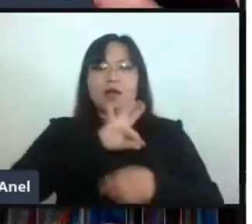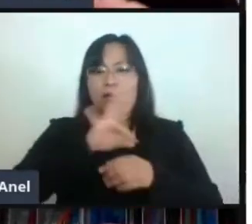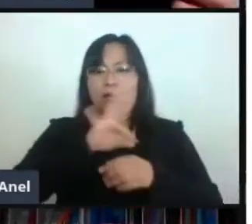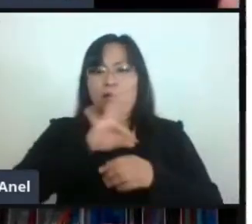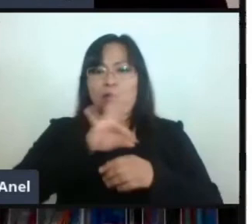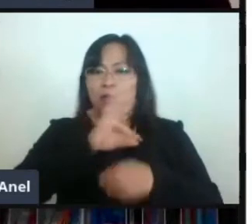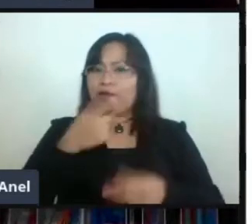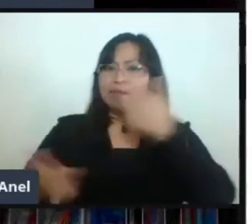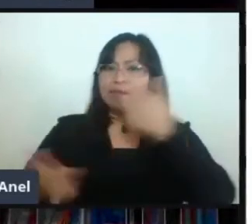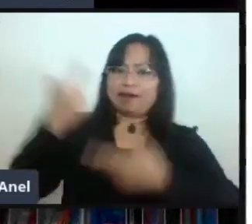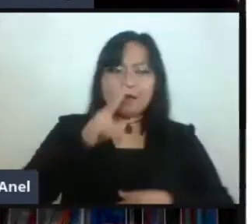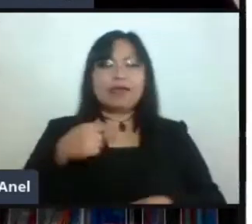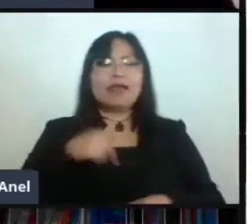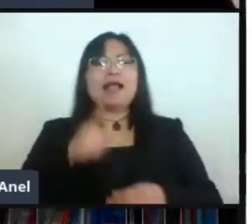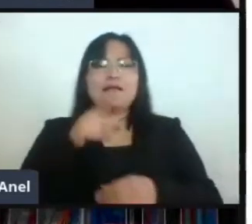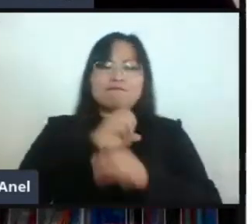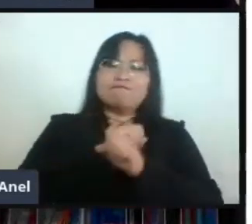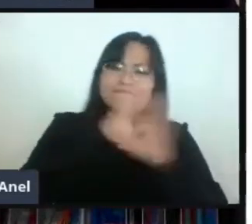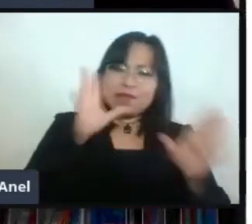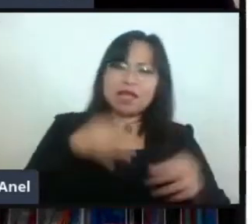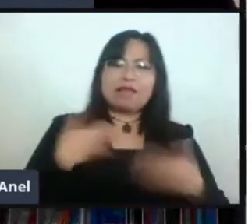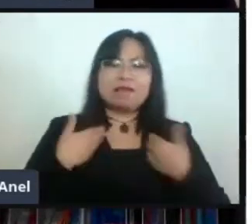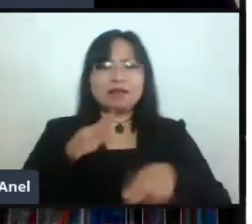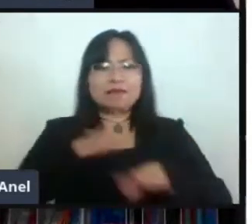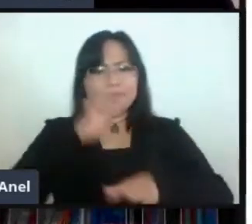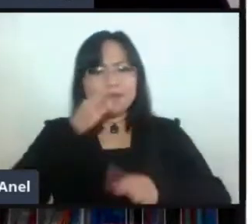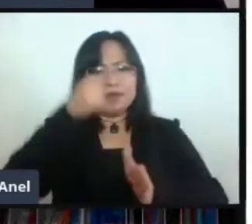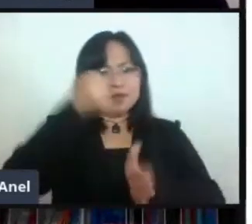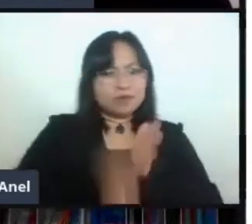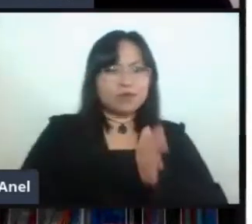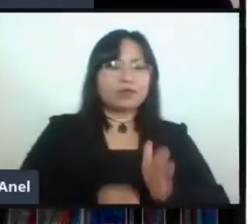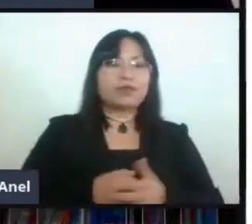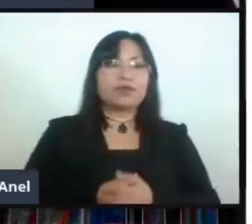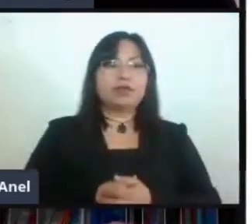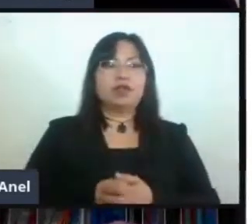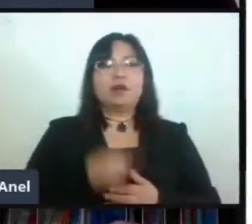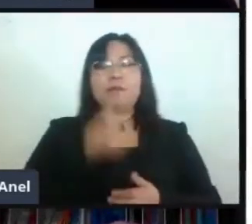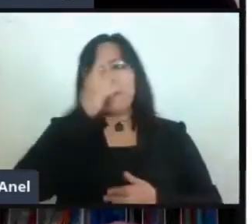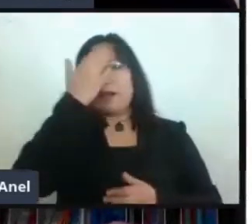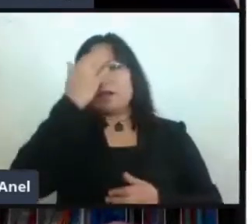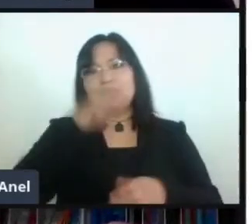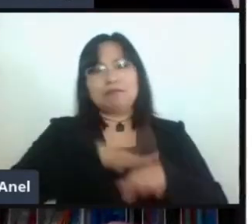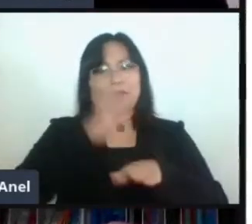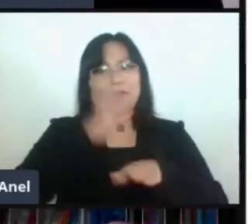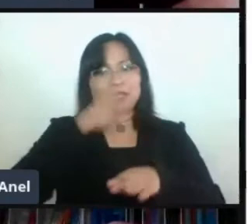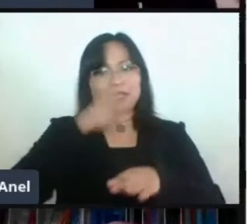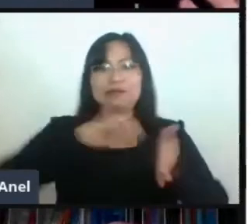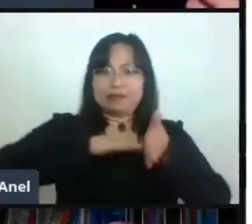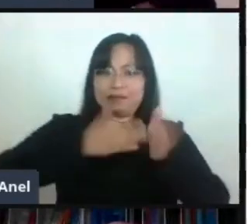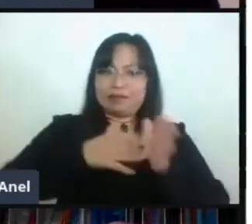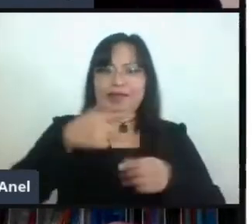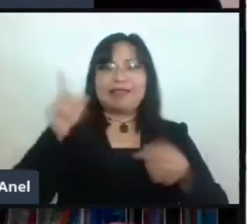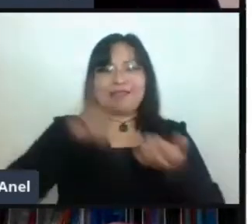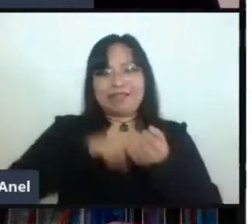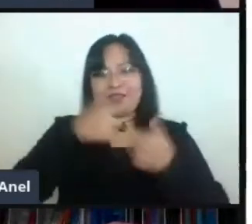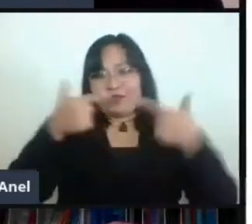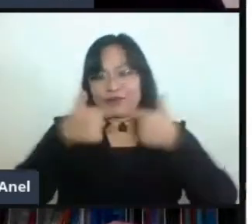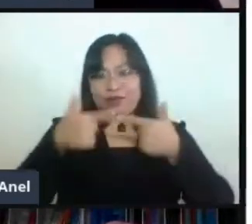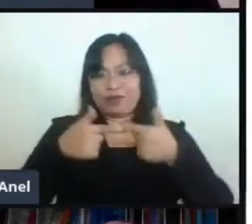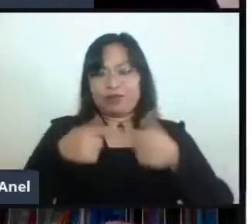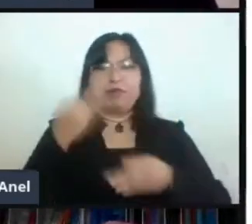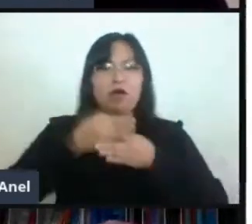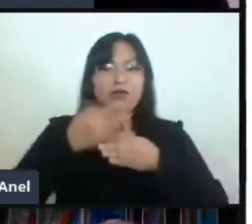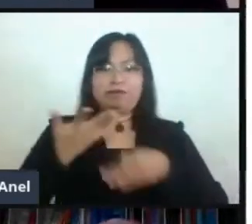poder, pues, entender y cómo ustedes pueden crear esas estrategias. Entonces, si les parece, Ale, vamos a pasar al tema de las dudas. Traemos